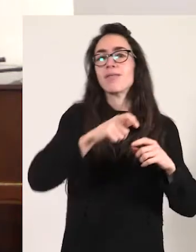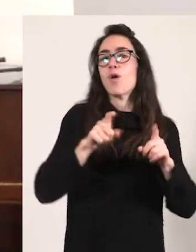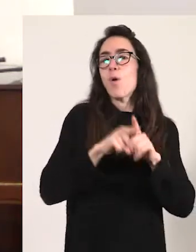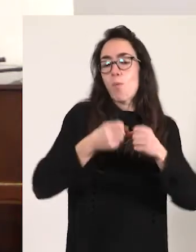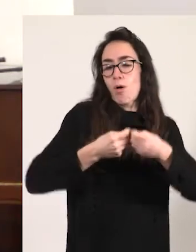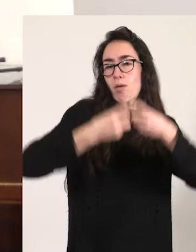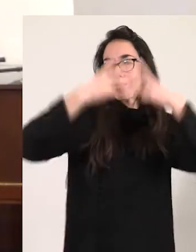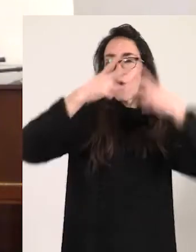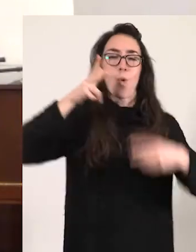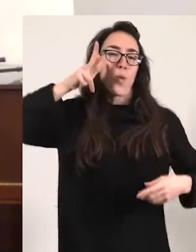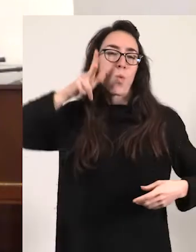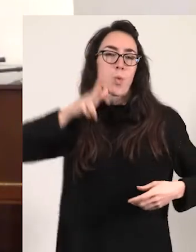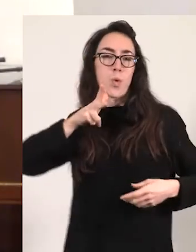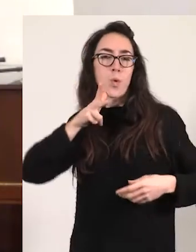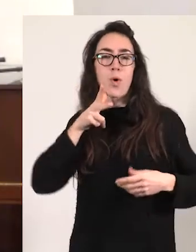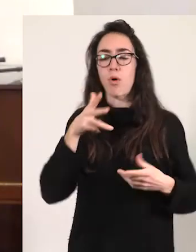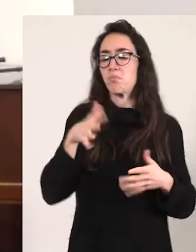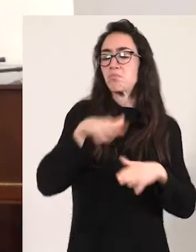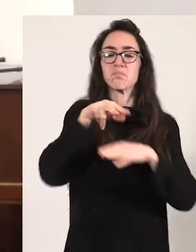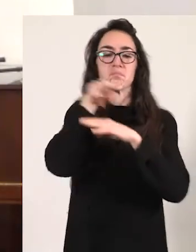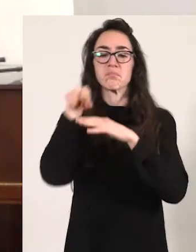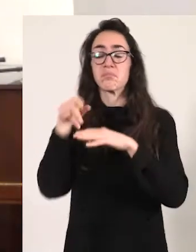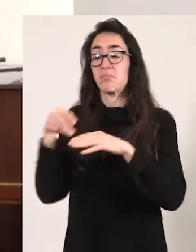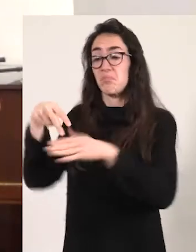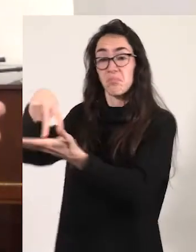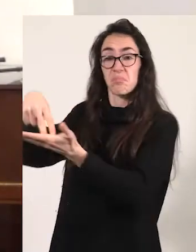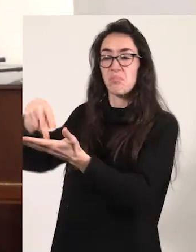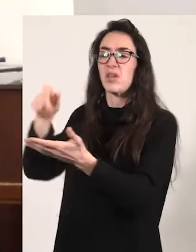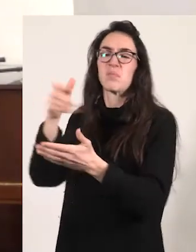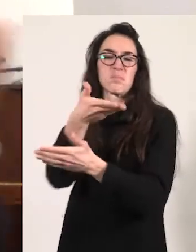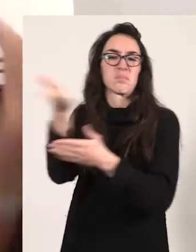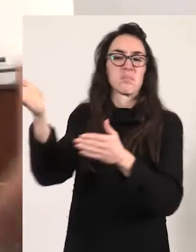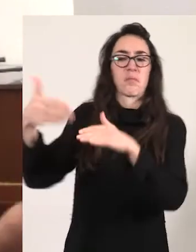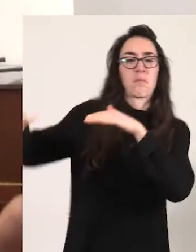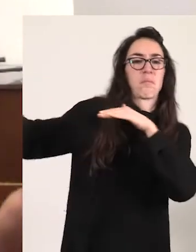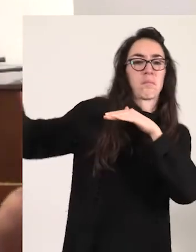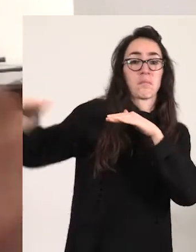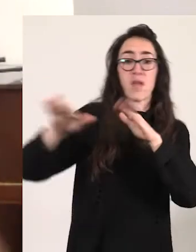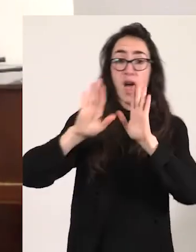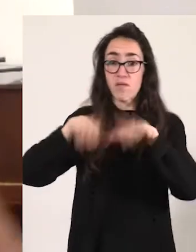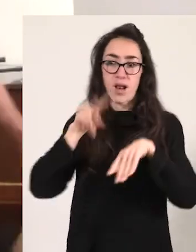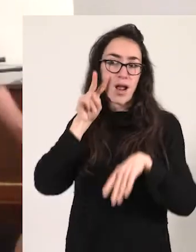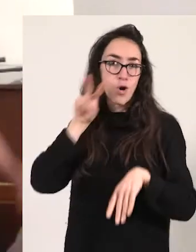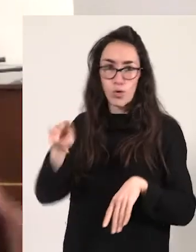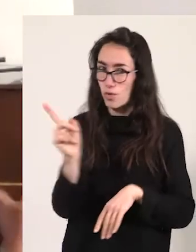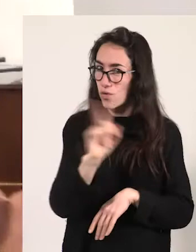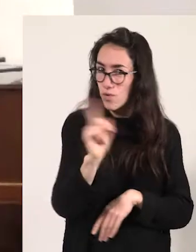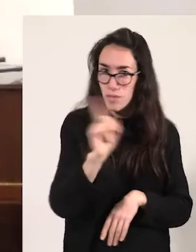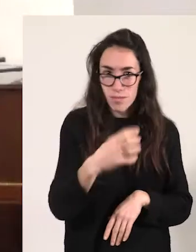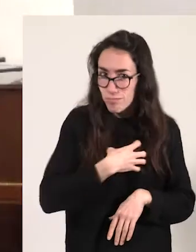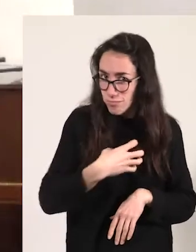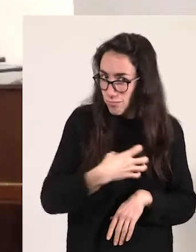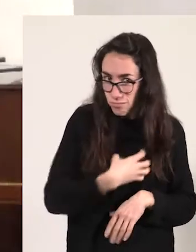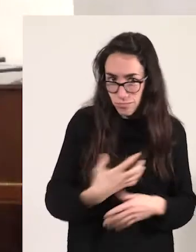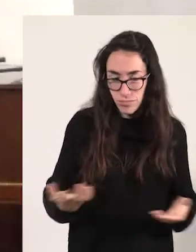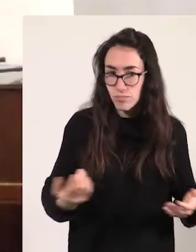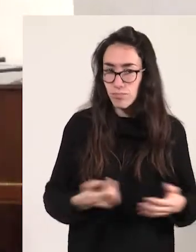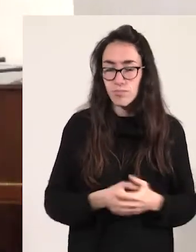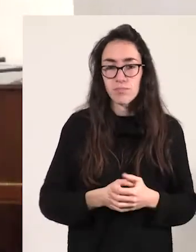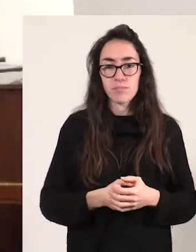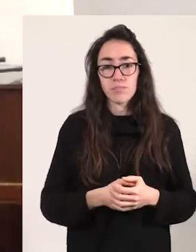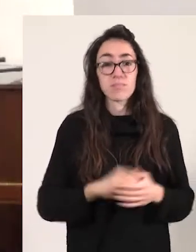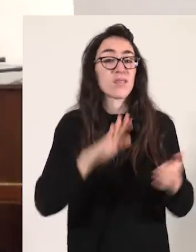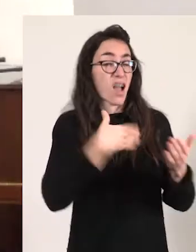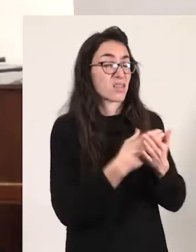medios de comunicación, que la gente vive en torres de marfil tan altas, tan altas, tan altas y tan lejos, tan lejos, tan lejos de una sociedad diversa que son incapaces de